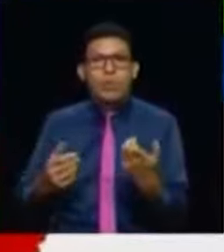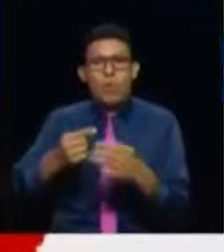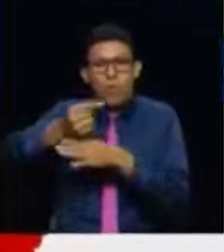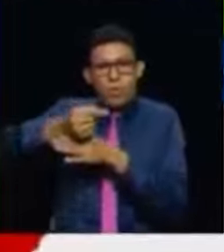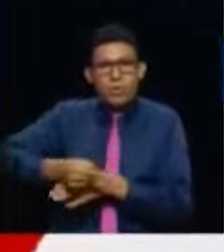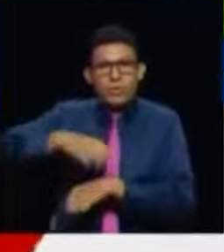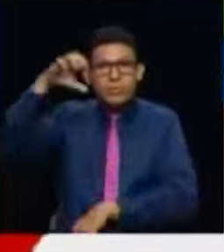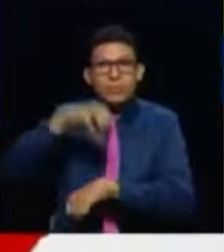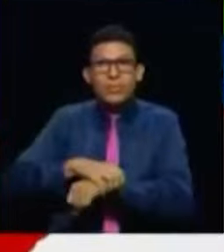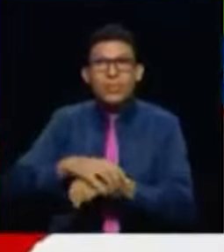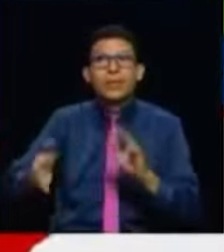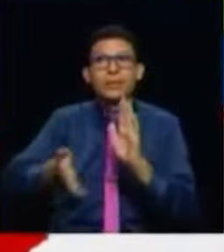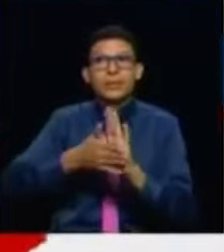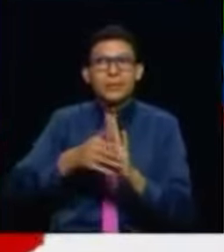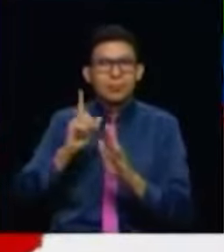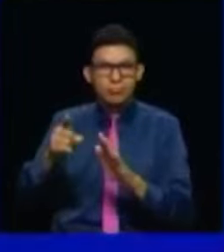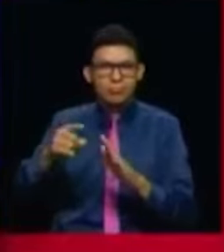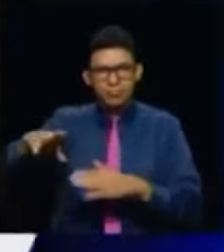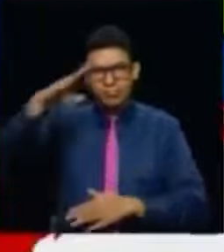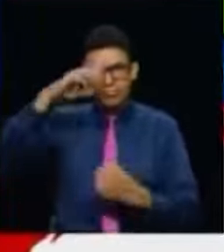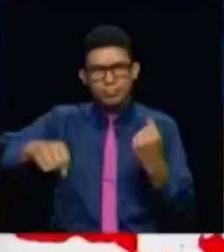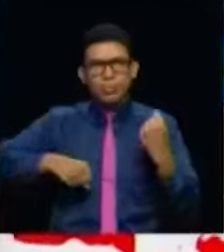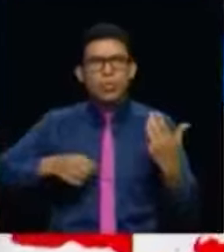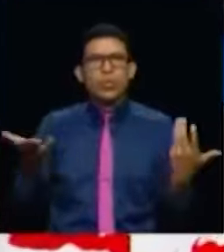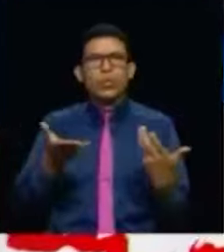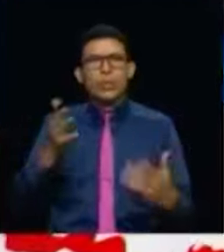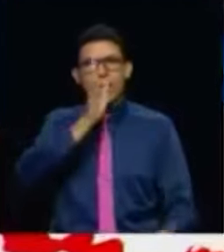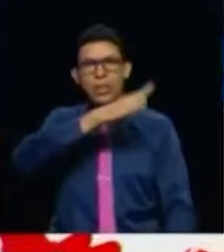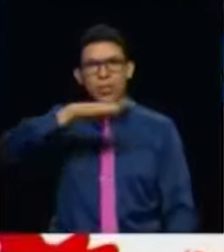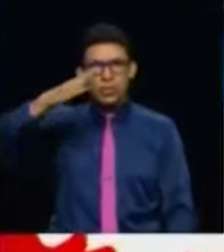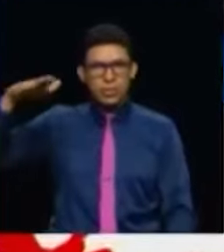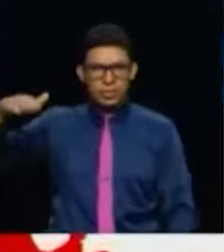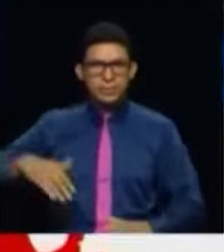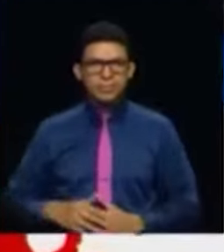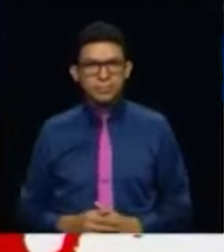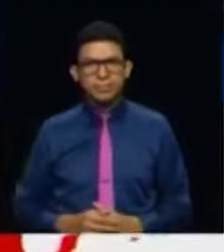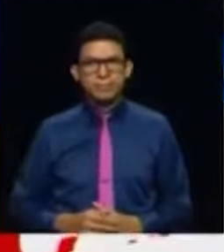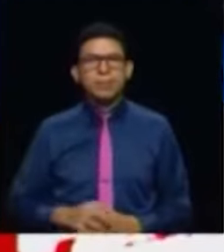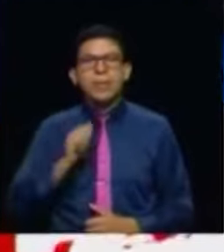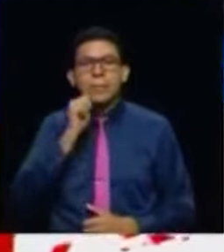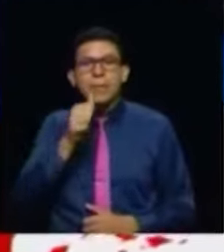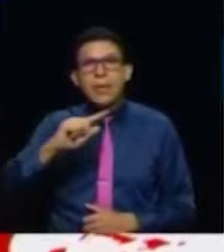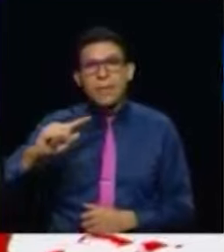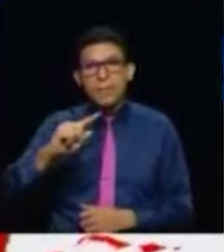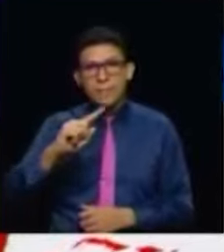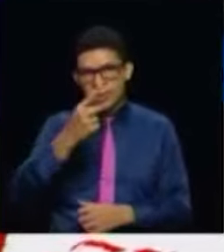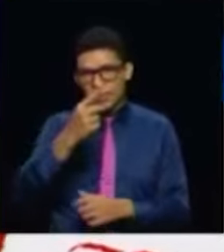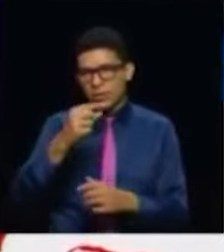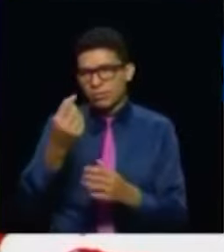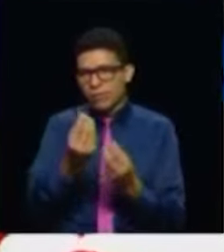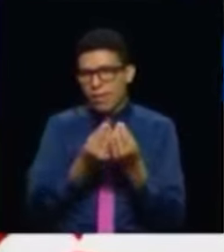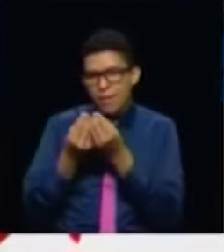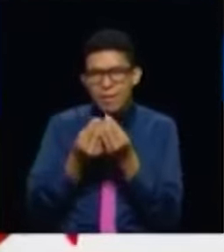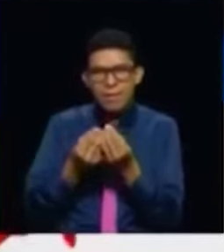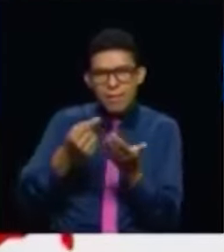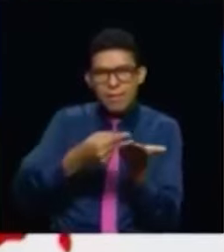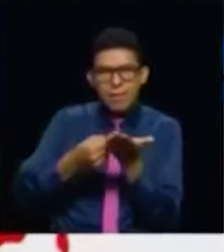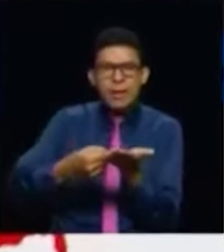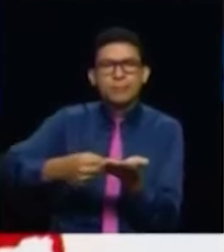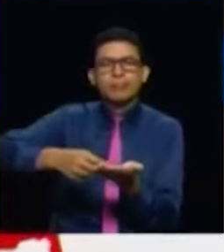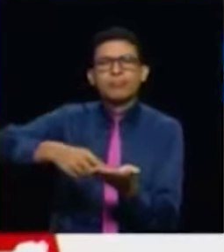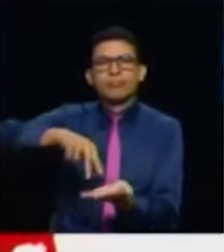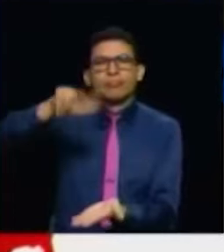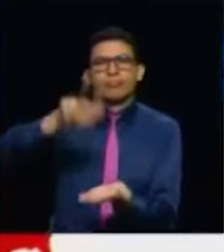Así se constató en un retén del Ejército en Antioquia. Mañana quedará aprobada en primer debate del Consejo de Cali la estampilla que deberán pagar